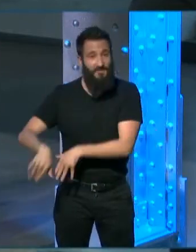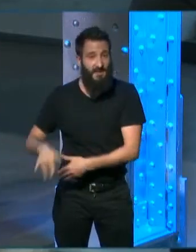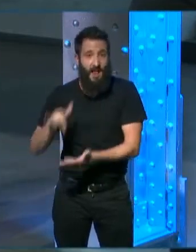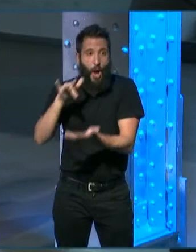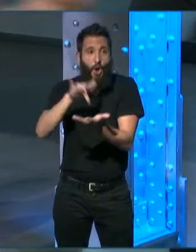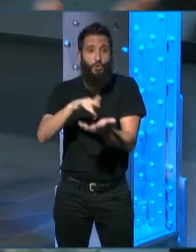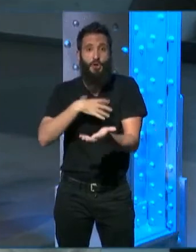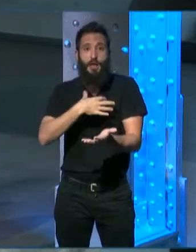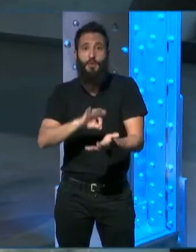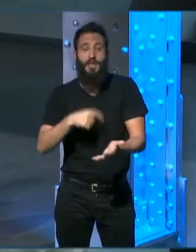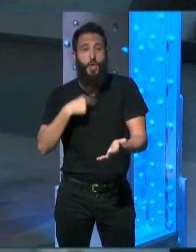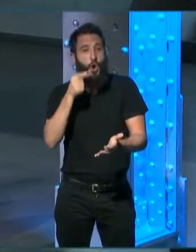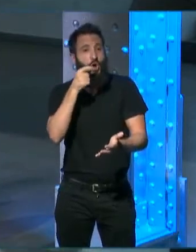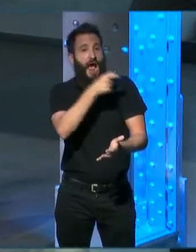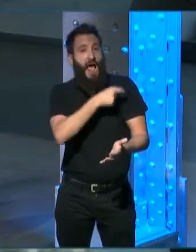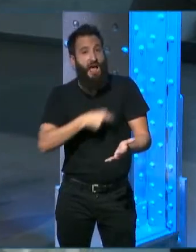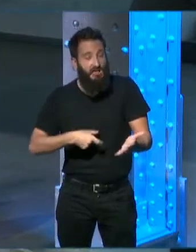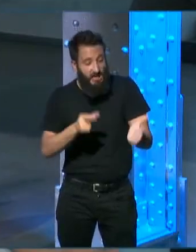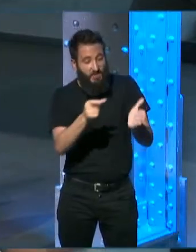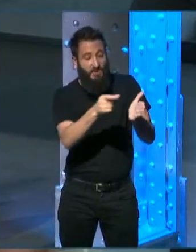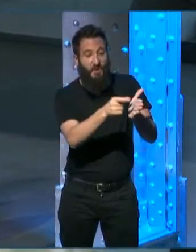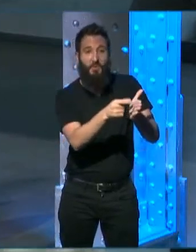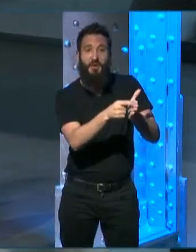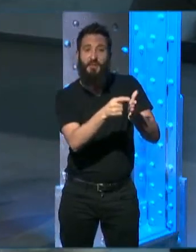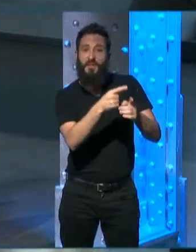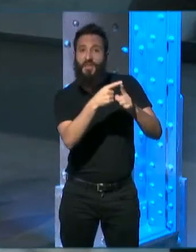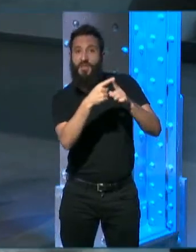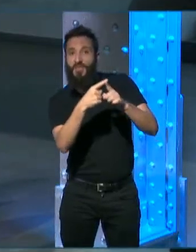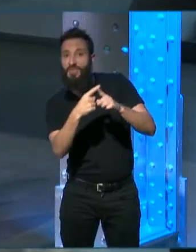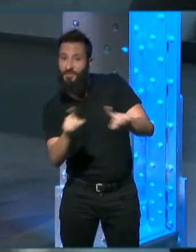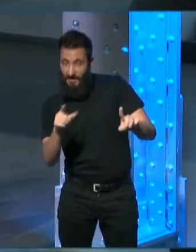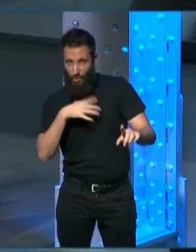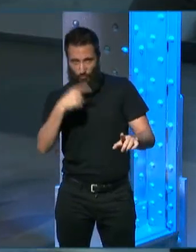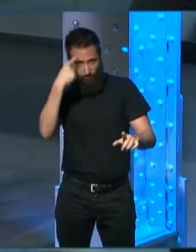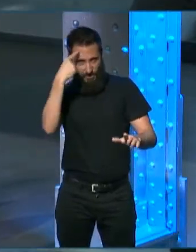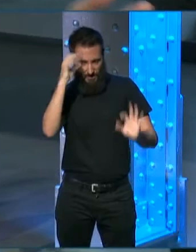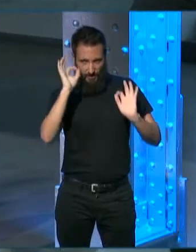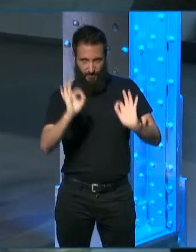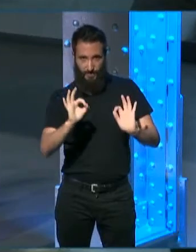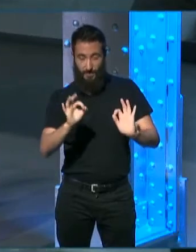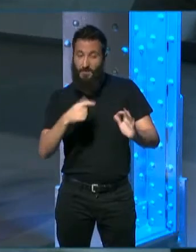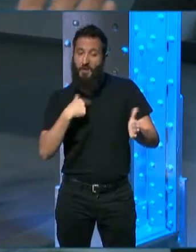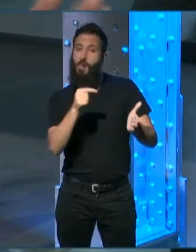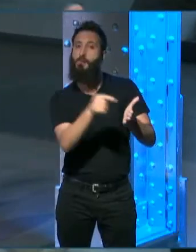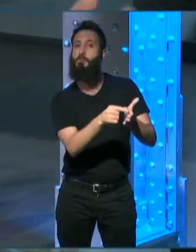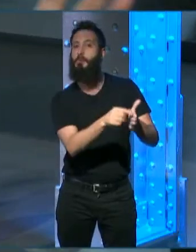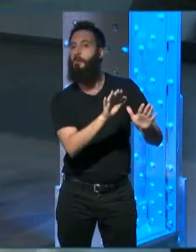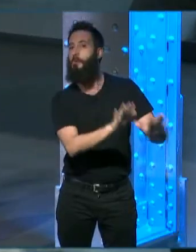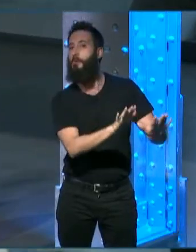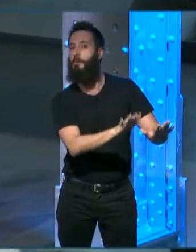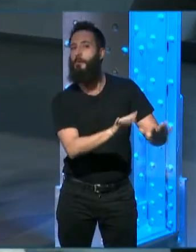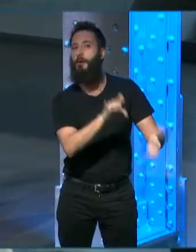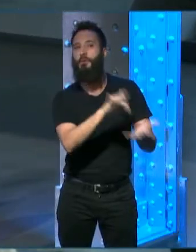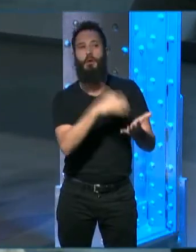día ponga un adjetivo que no es el que es, y yo sé que no es el que es, y diga, lo deje, y me aburra a lo